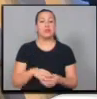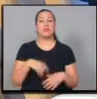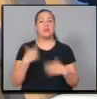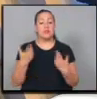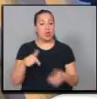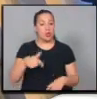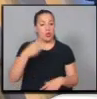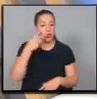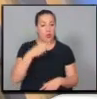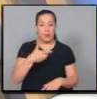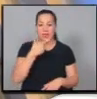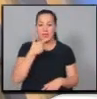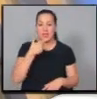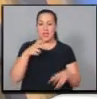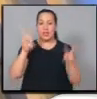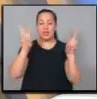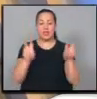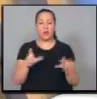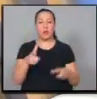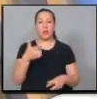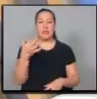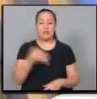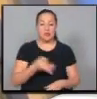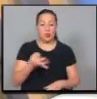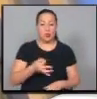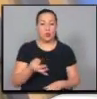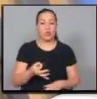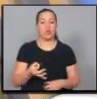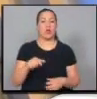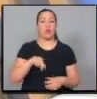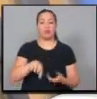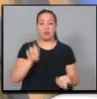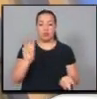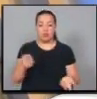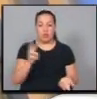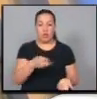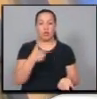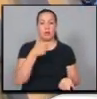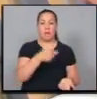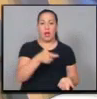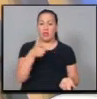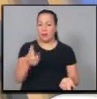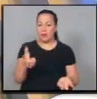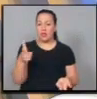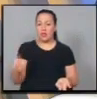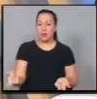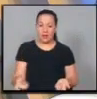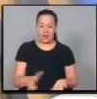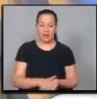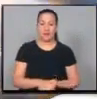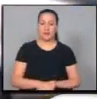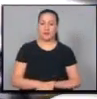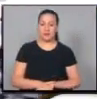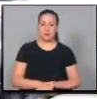2017 con esta cuestión de la inseguridad y de las muertes, los asesinatos en ocasión de robo. Vivian.